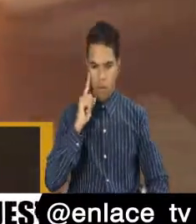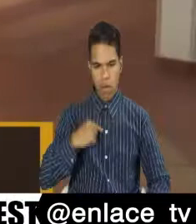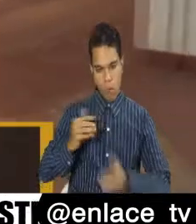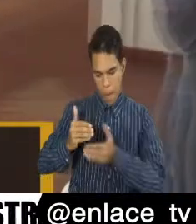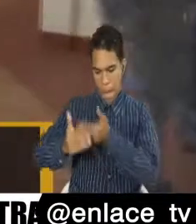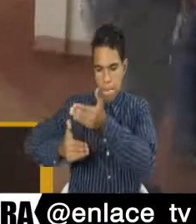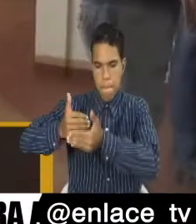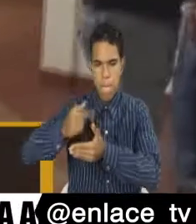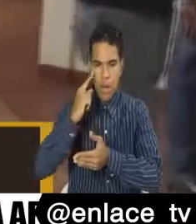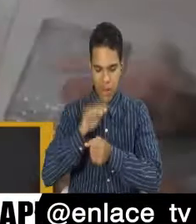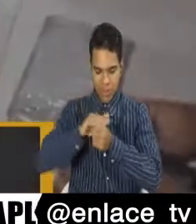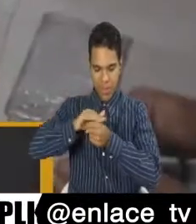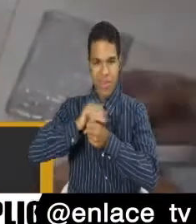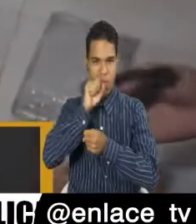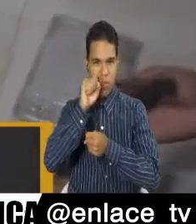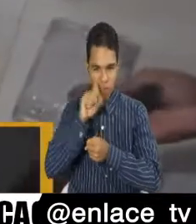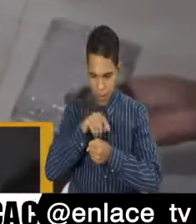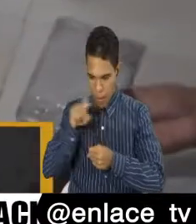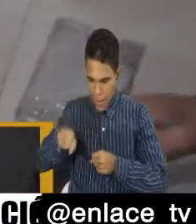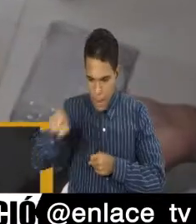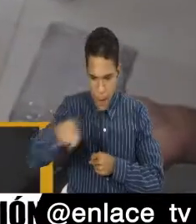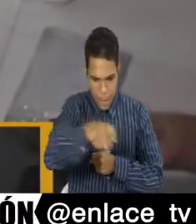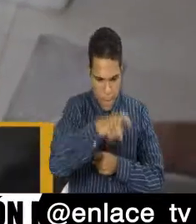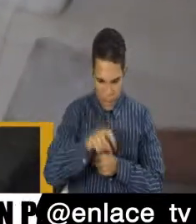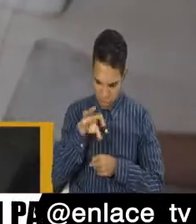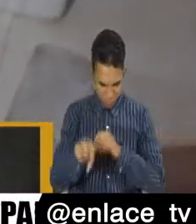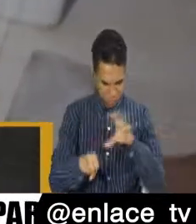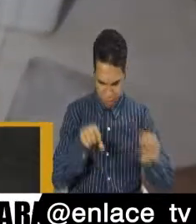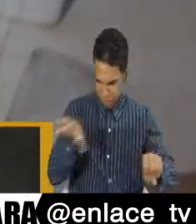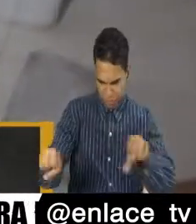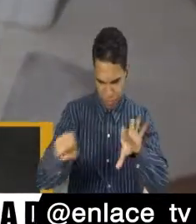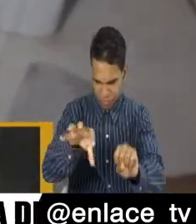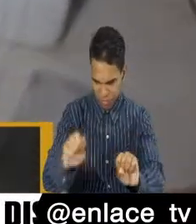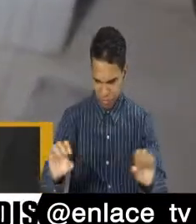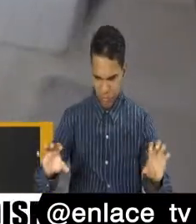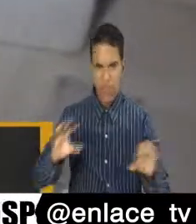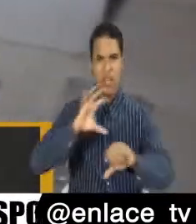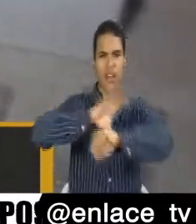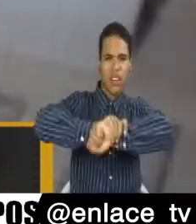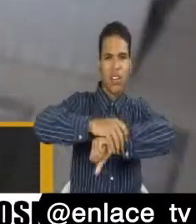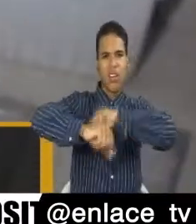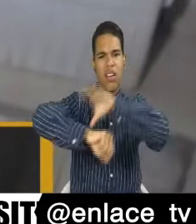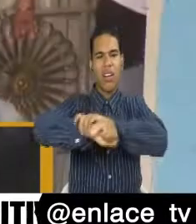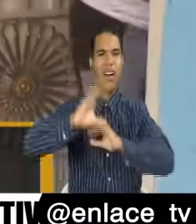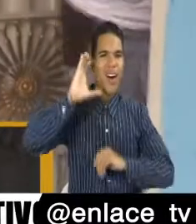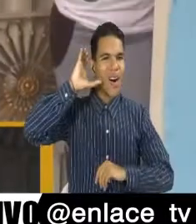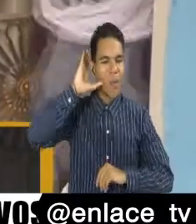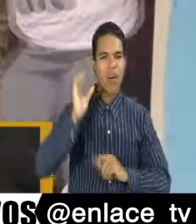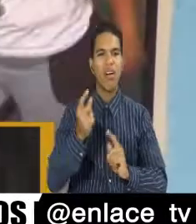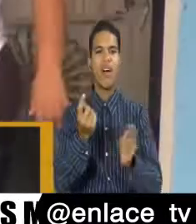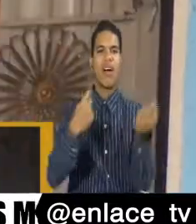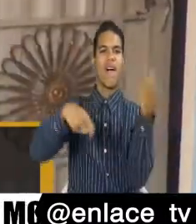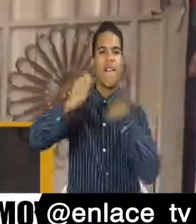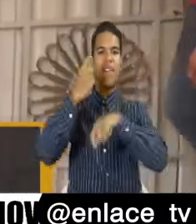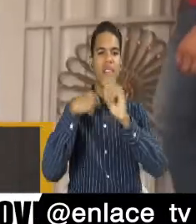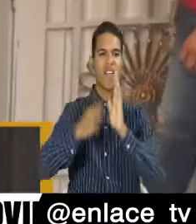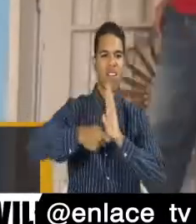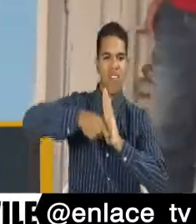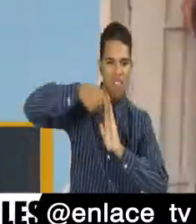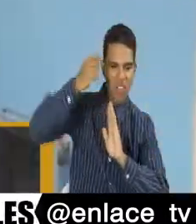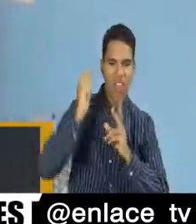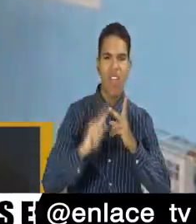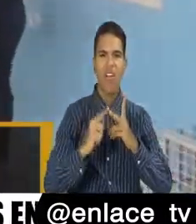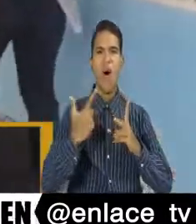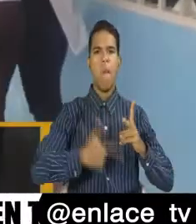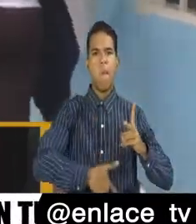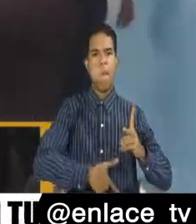diferentes barrios de la ciudad. Según las autoridades, los detenidos tienen en su contra denuncias por venta y comercialización de sustancias psicoactivas, porte de armas de